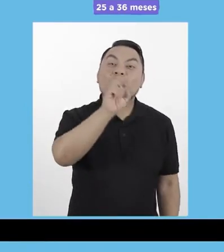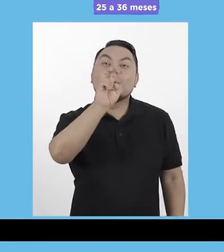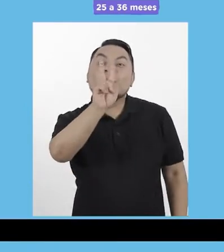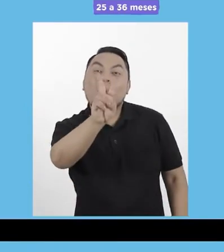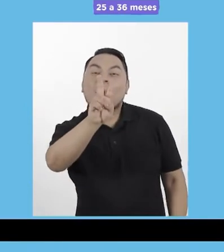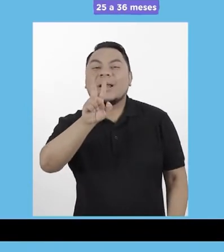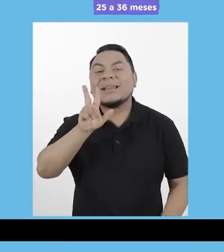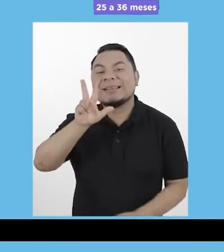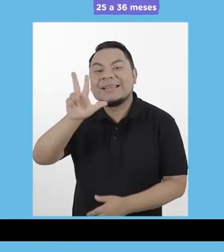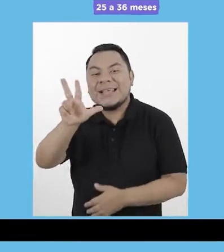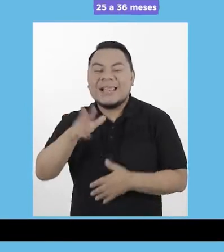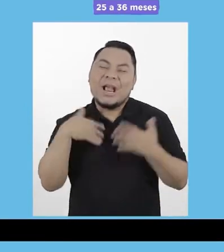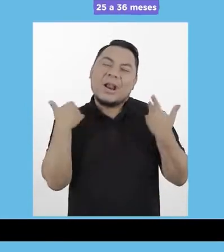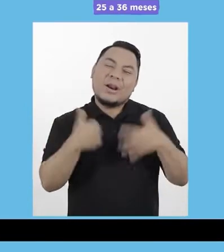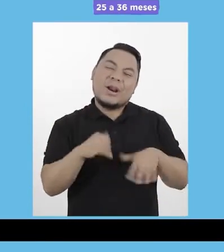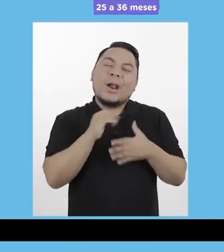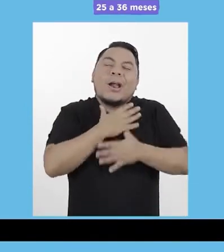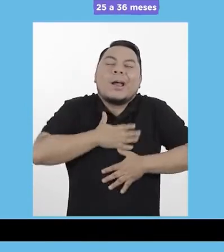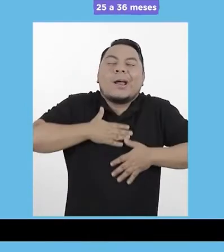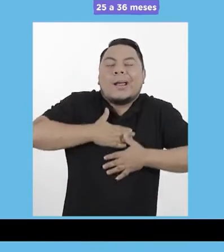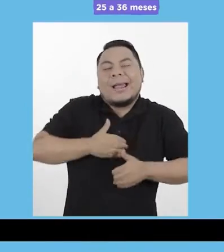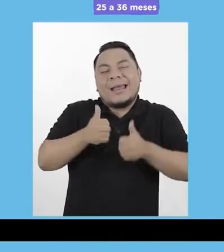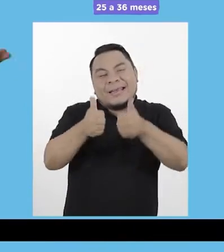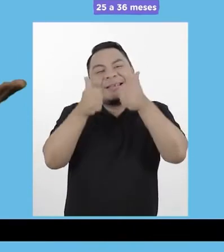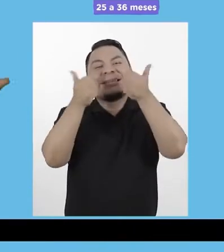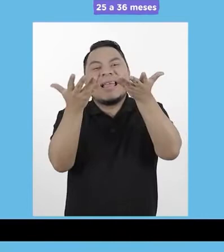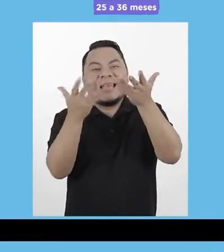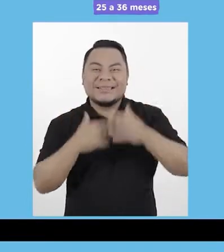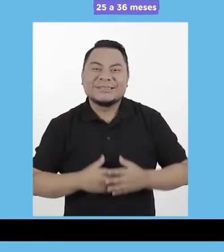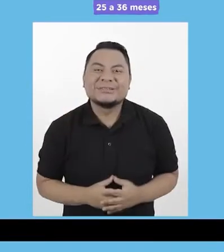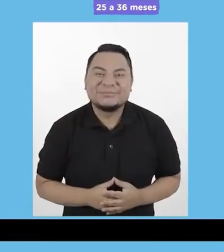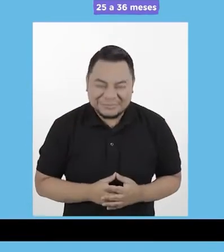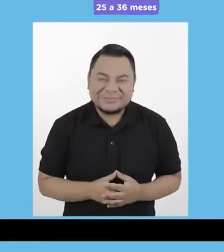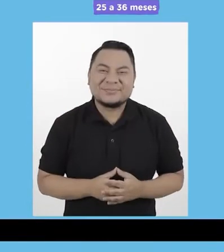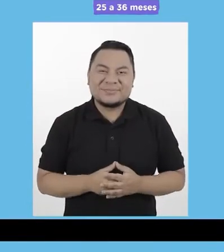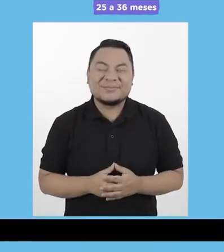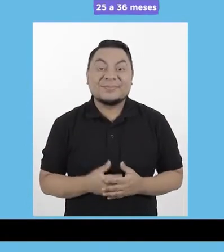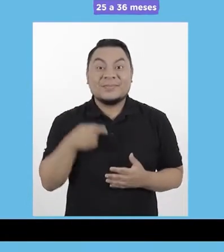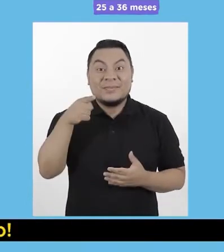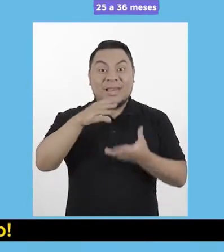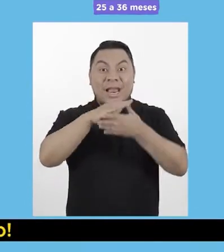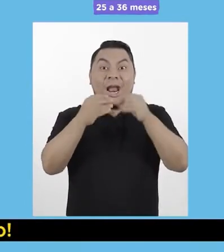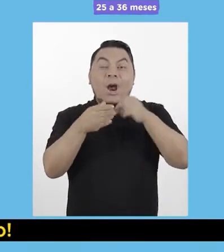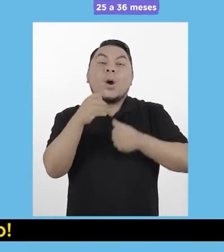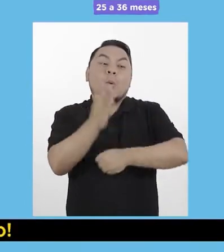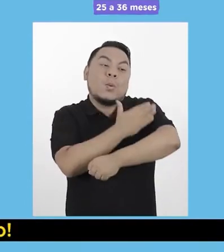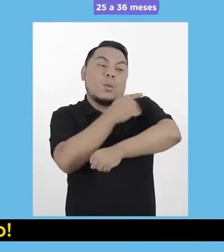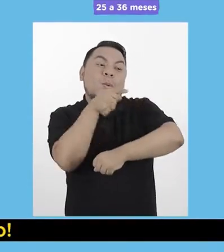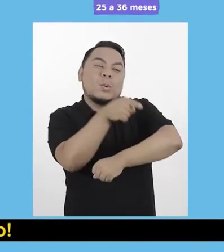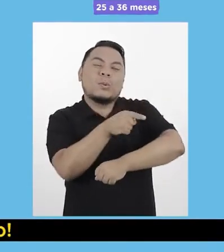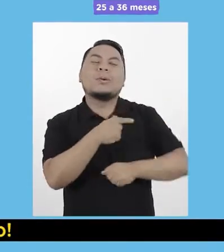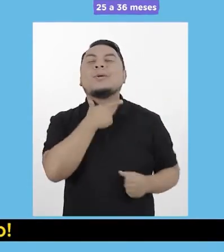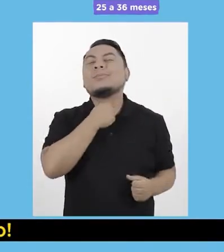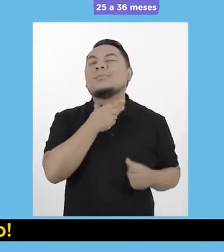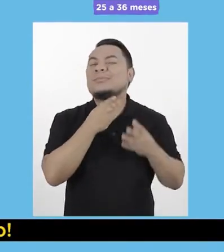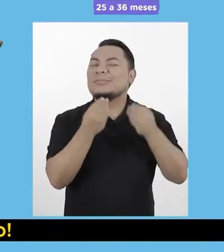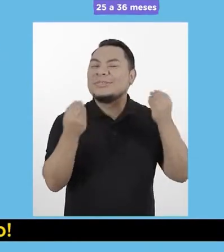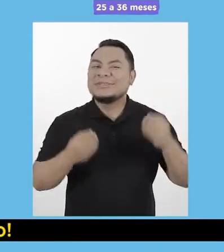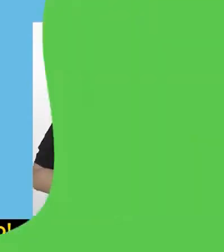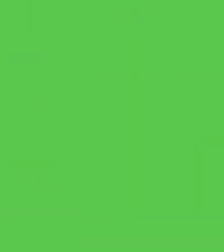Uno, dos y tres. ¡Qué divertido es! Esta canción me